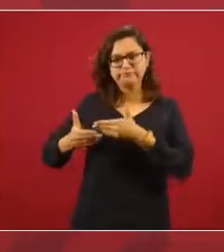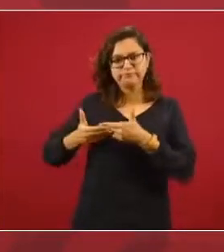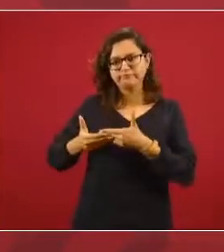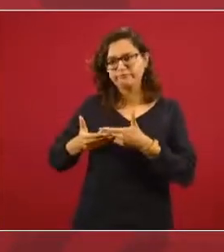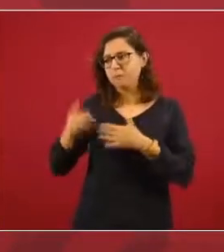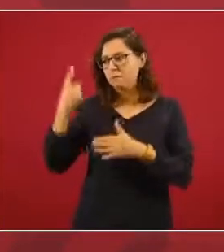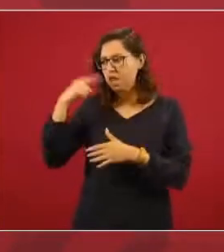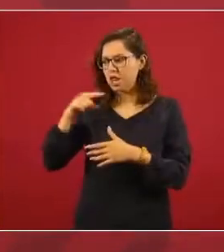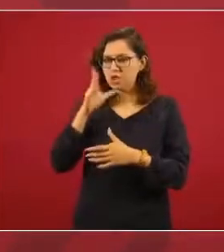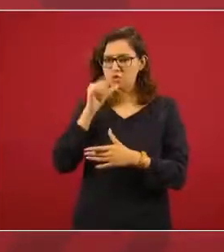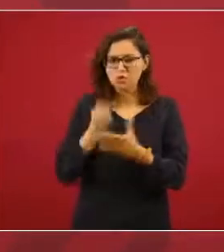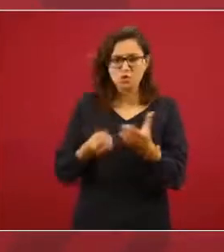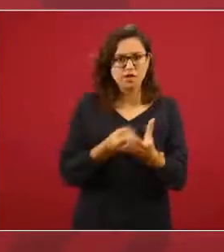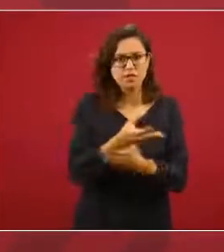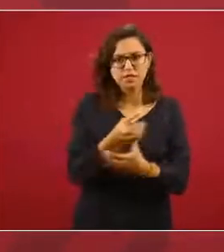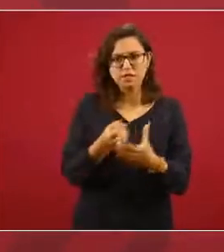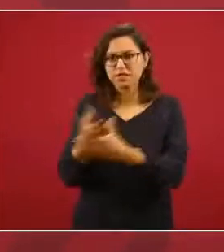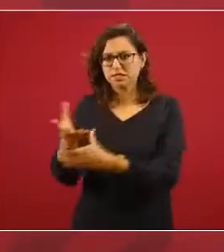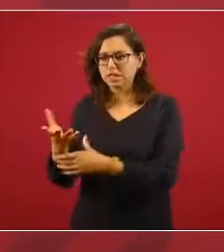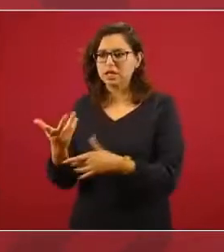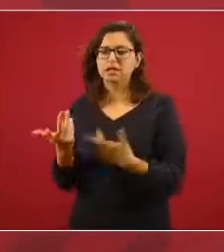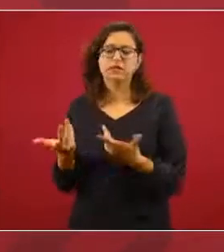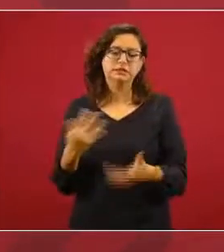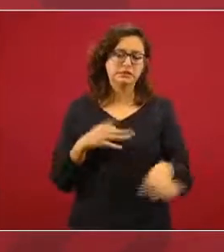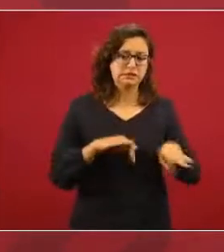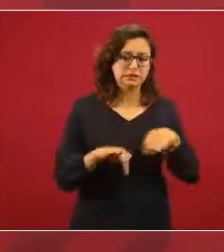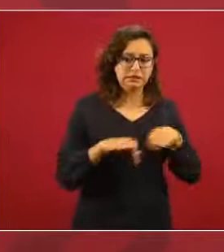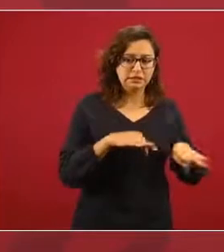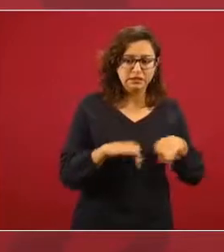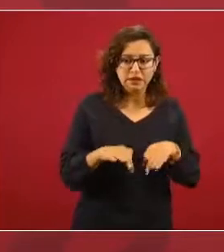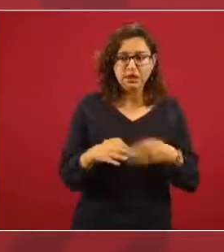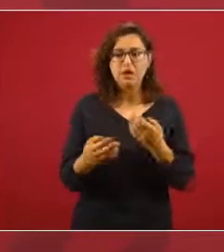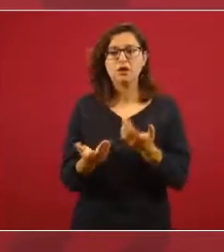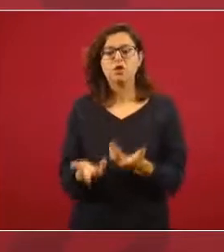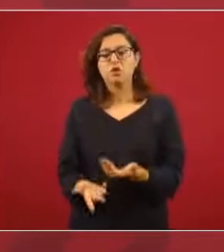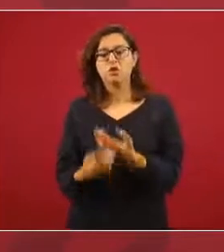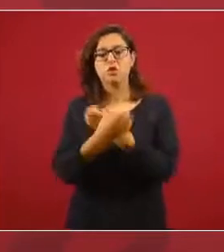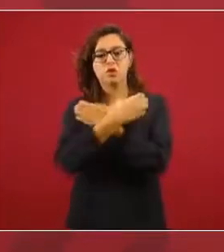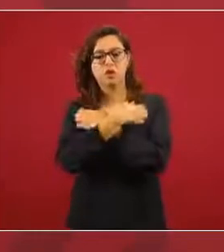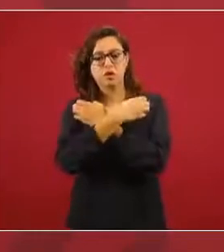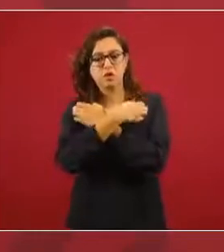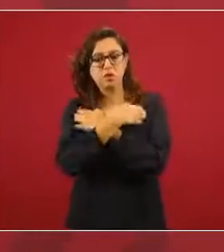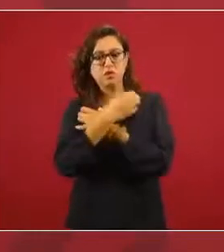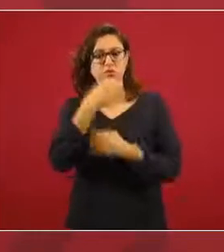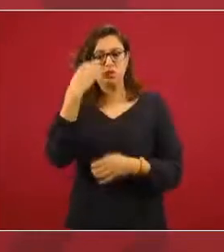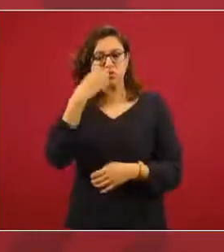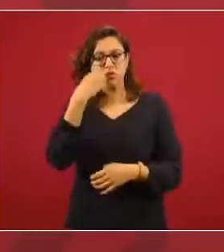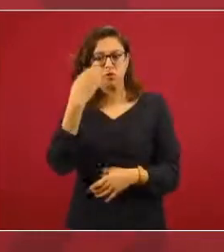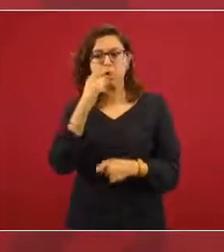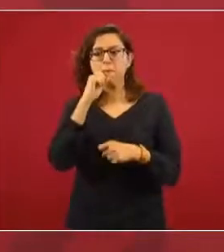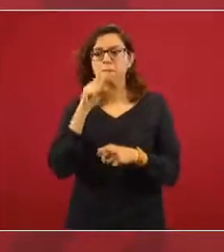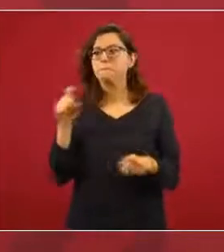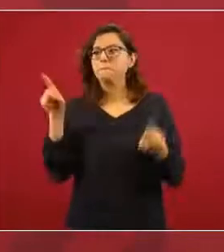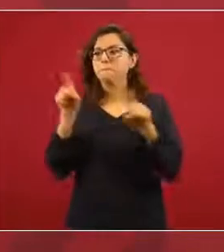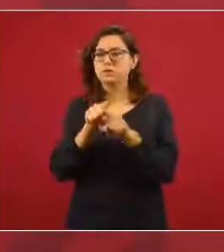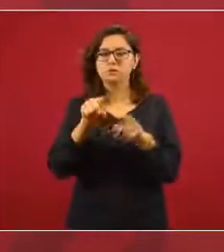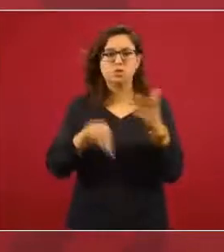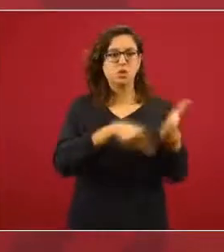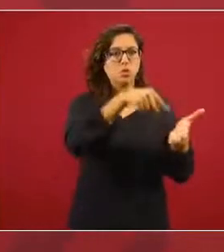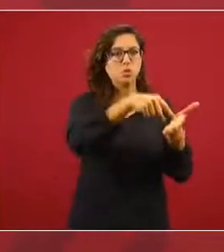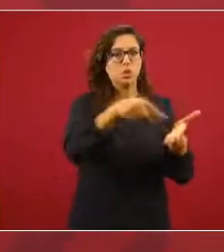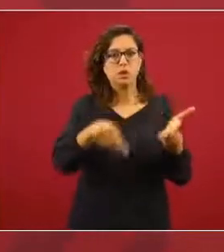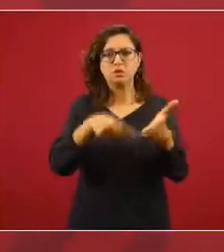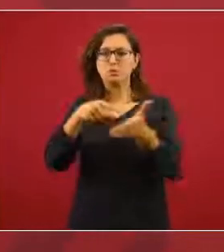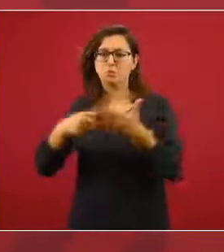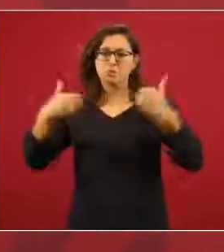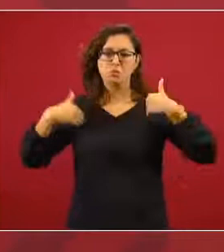espacio público, los trabajos, el sistema educativo nacional y la concurrencia a distintos espacios